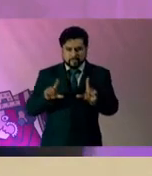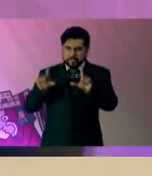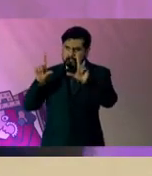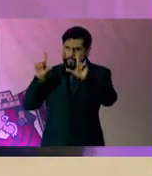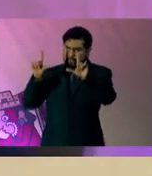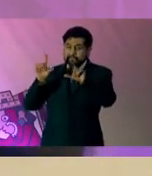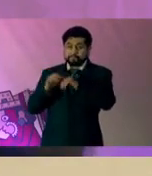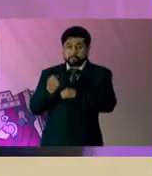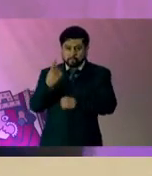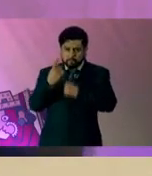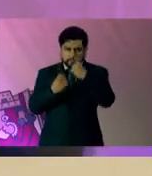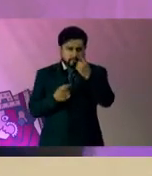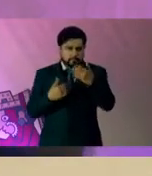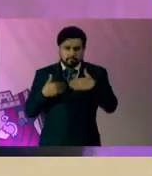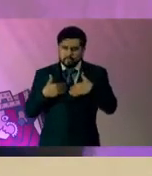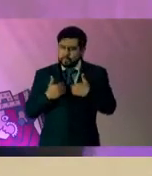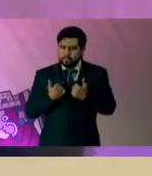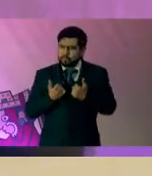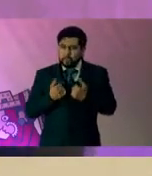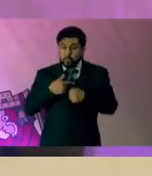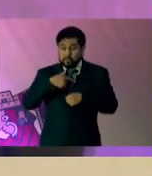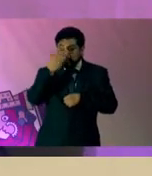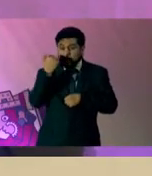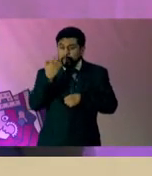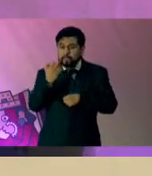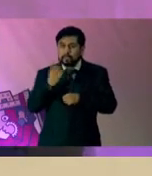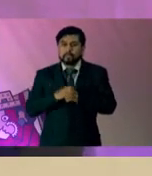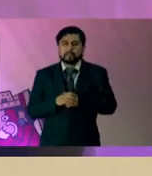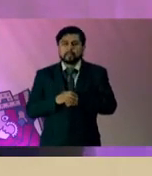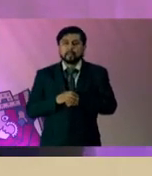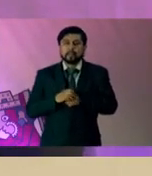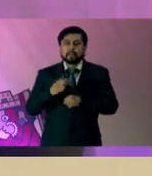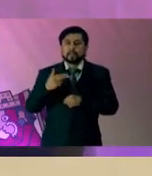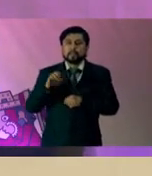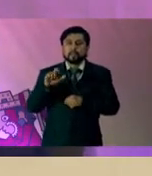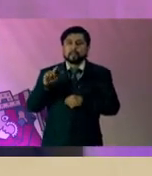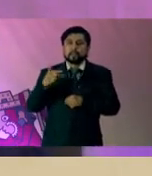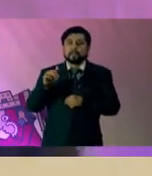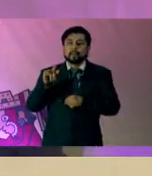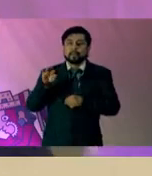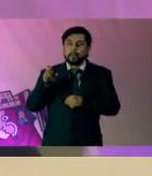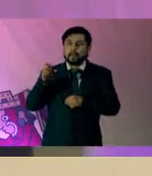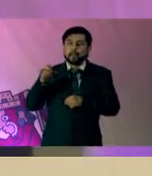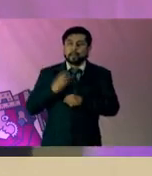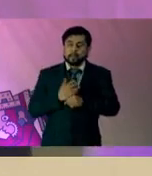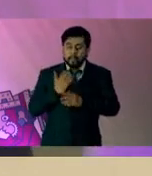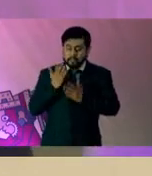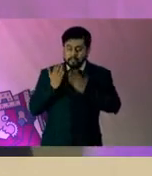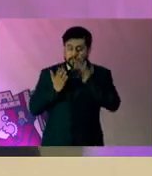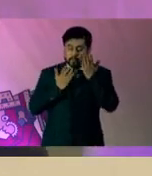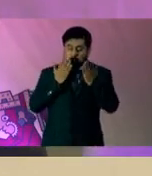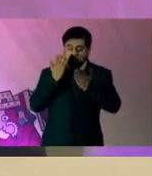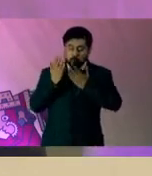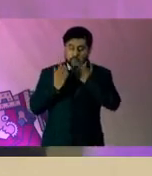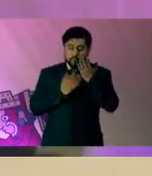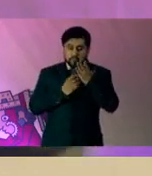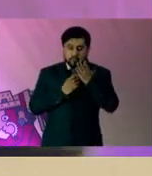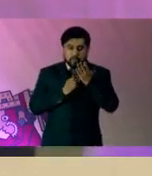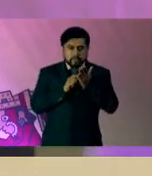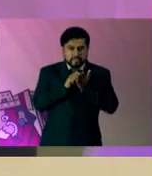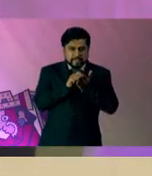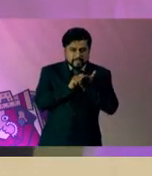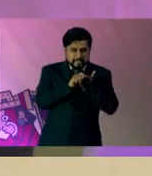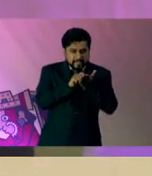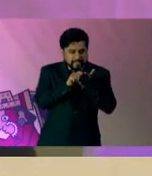en poca gente lo sabe helguera tiene tiene preparación de grabador este es por eso que tiene